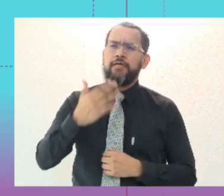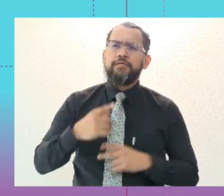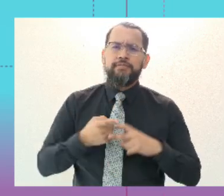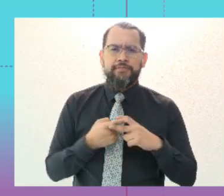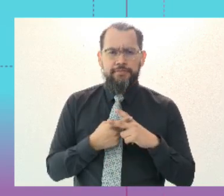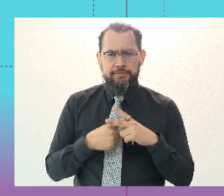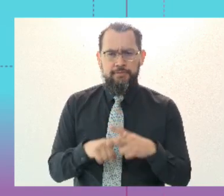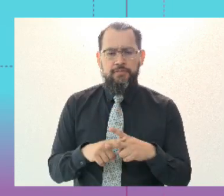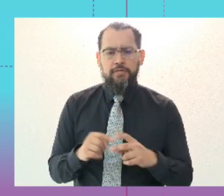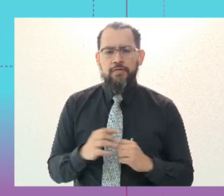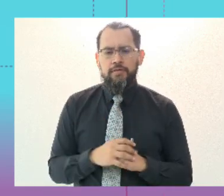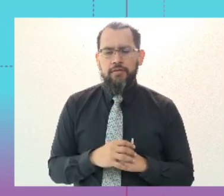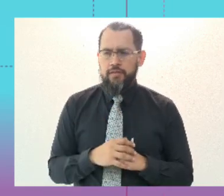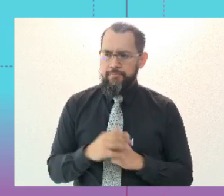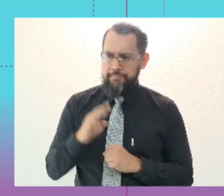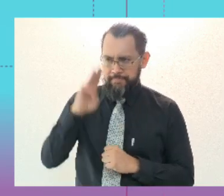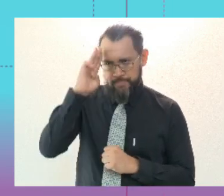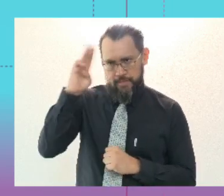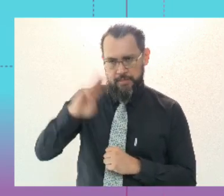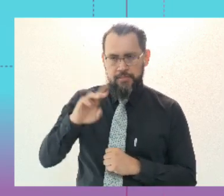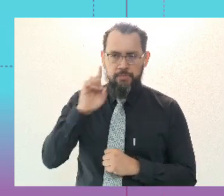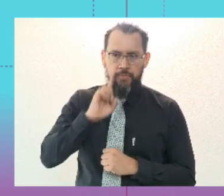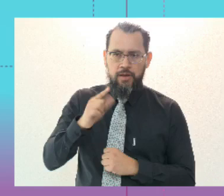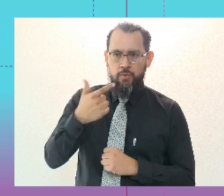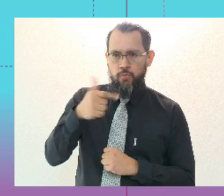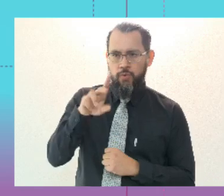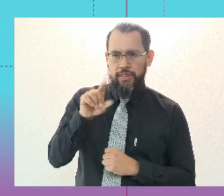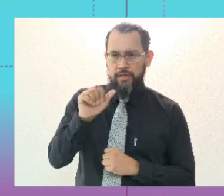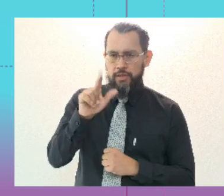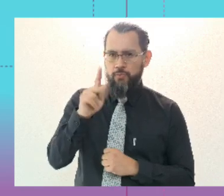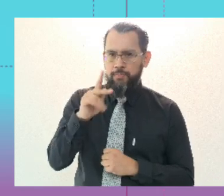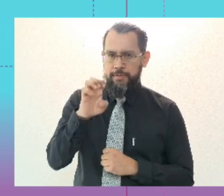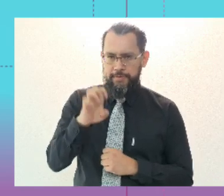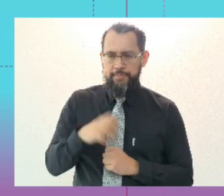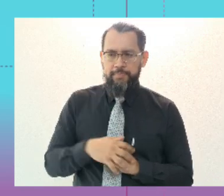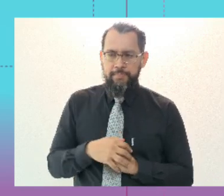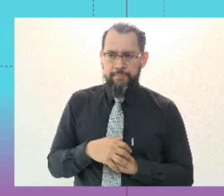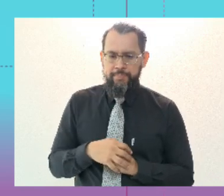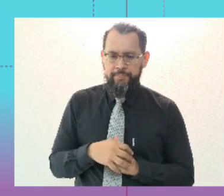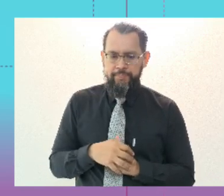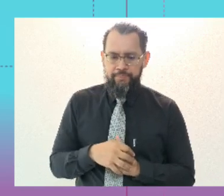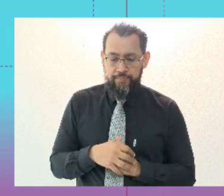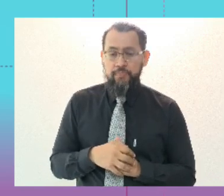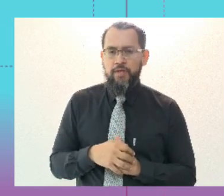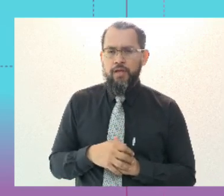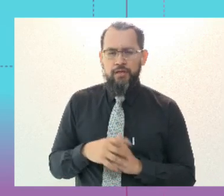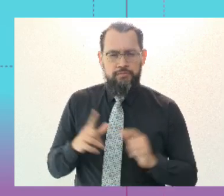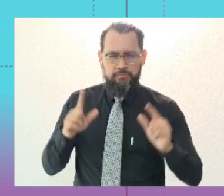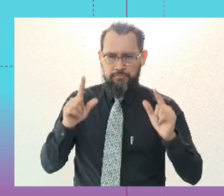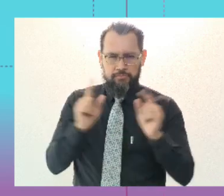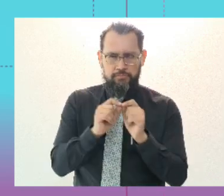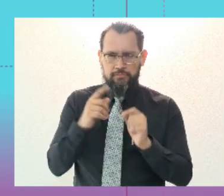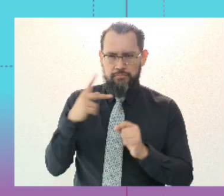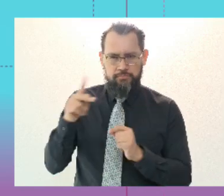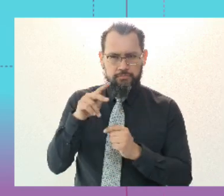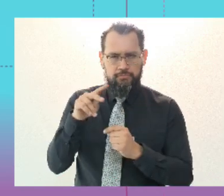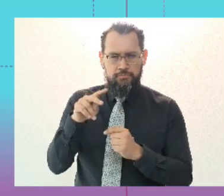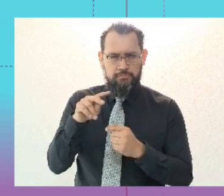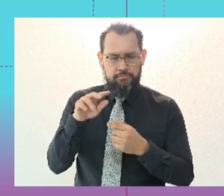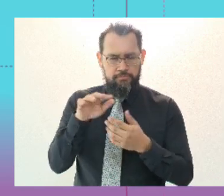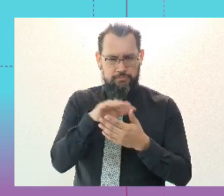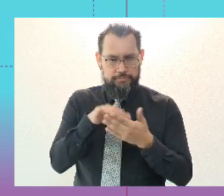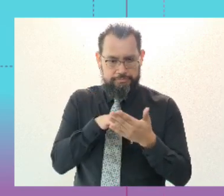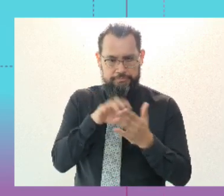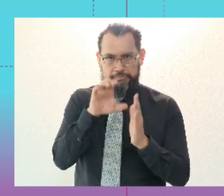la maestra Guadalupe. Aquí tengo. Les voy a dar una breve síntesis para,